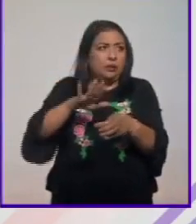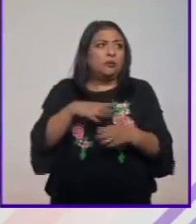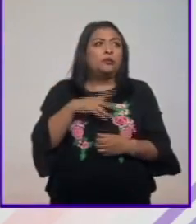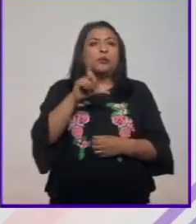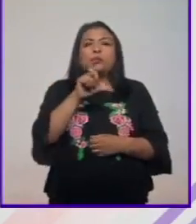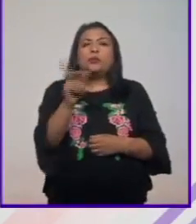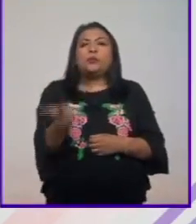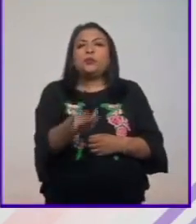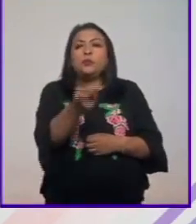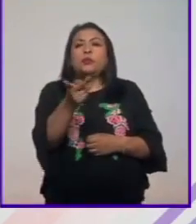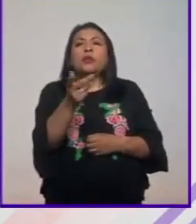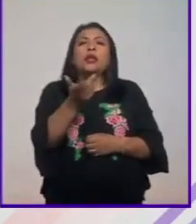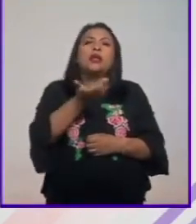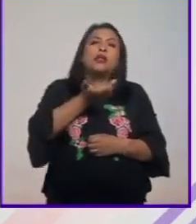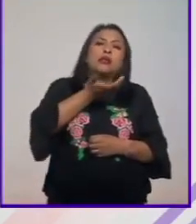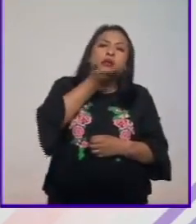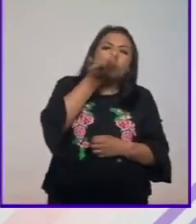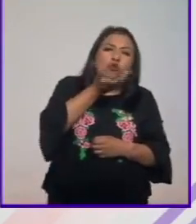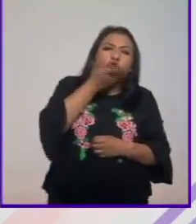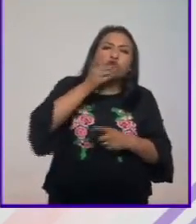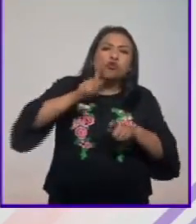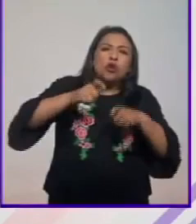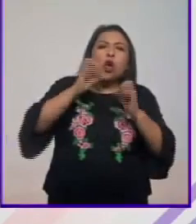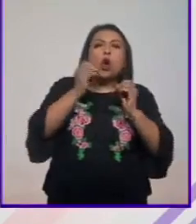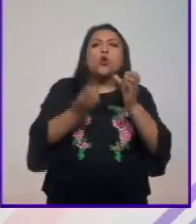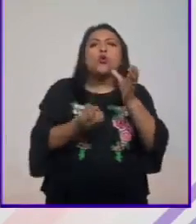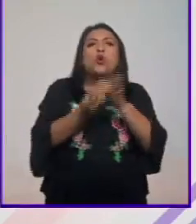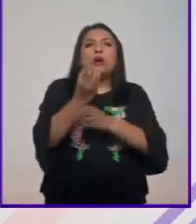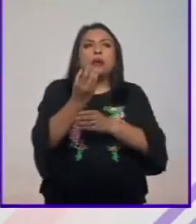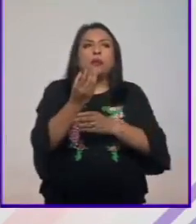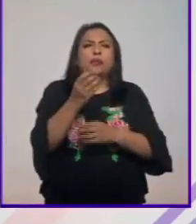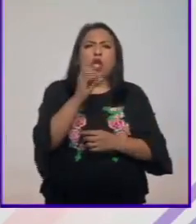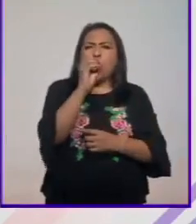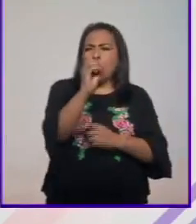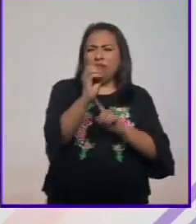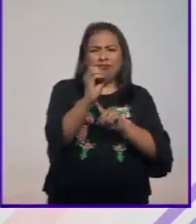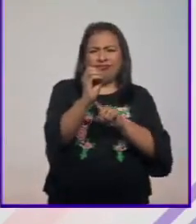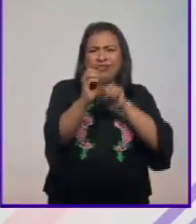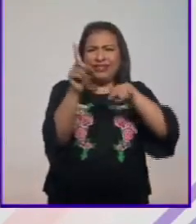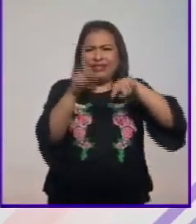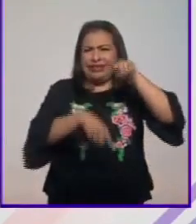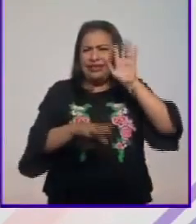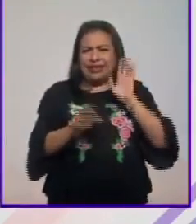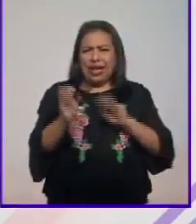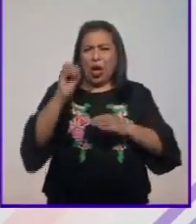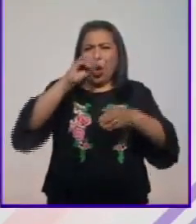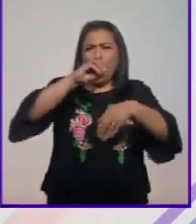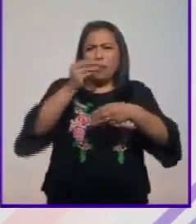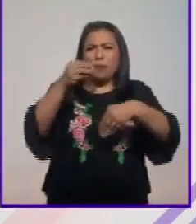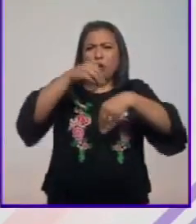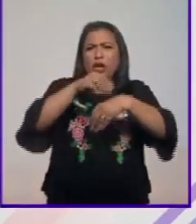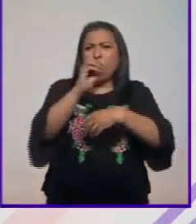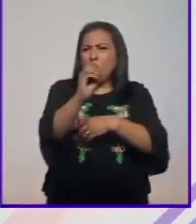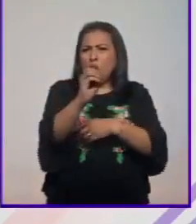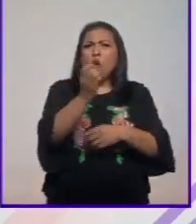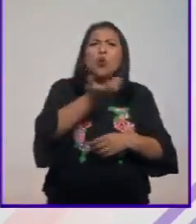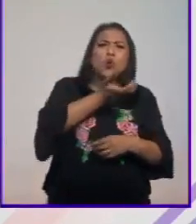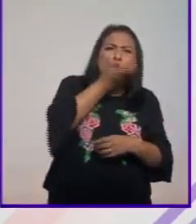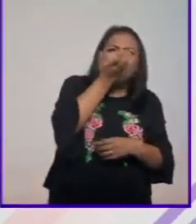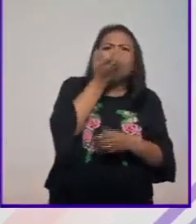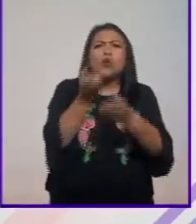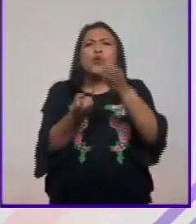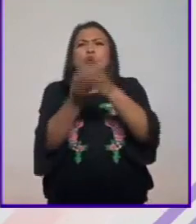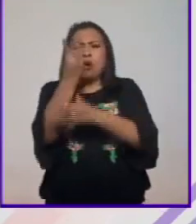preguntan, ¿tradición o innovación? Digo, ¿por qué pones la O? No hay que poner la O, las dos cosas pueden